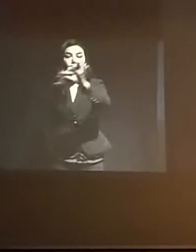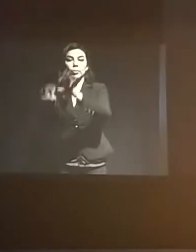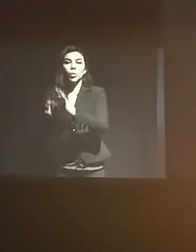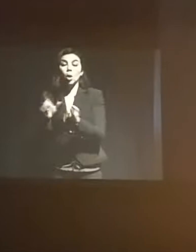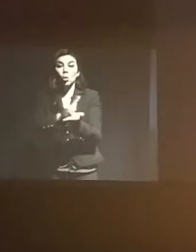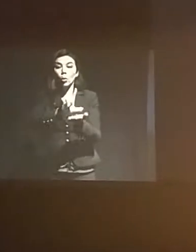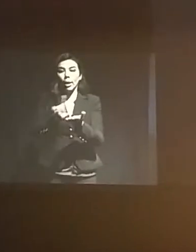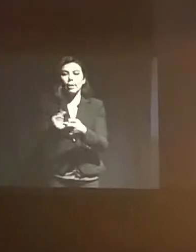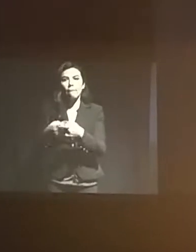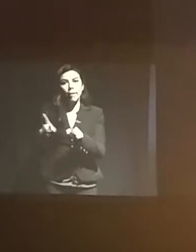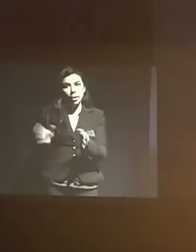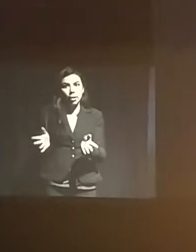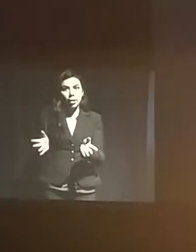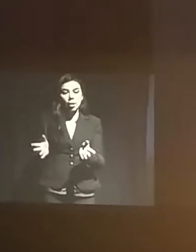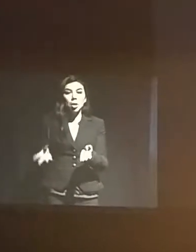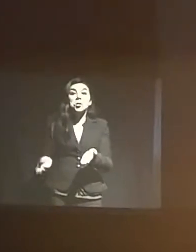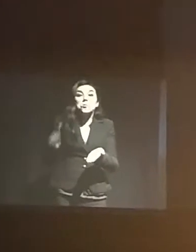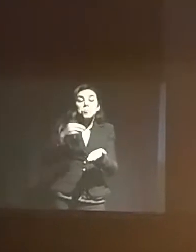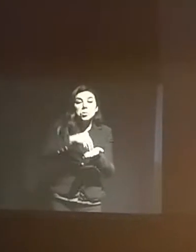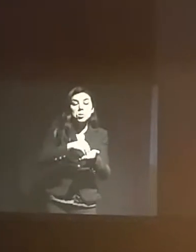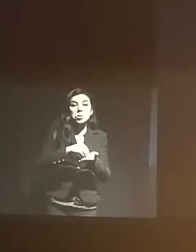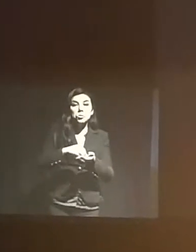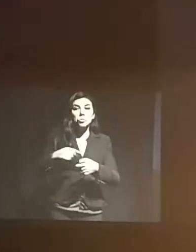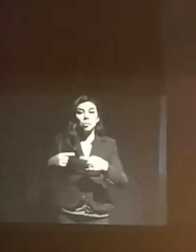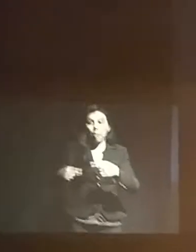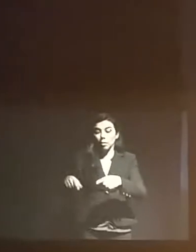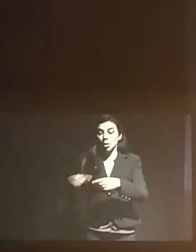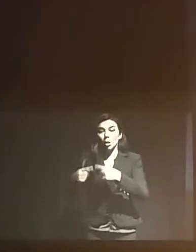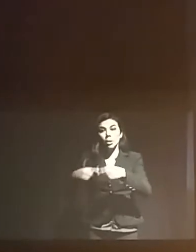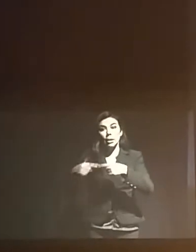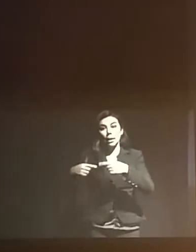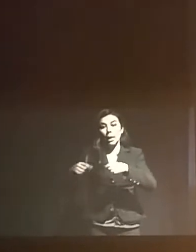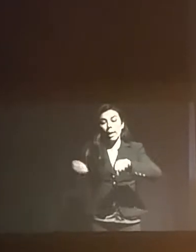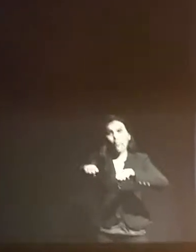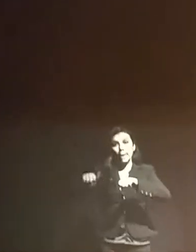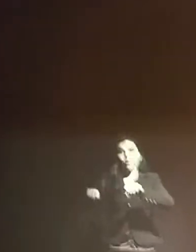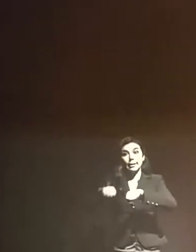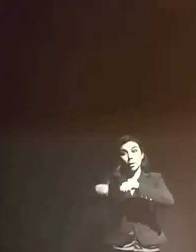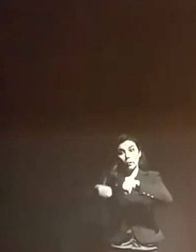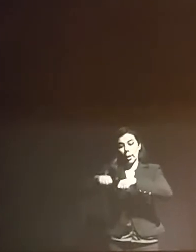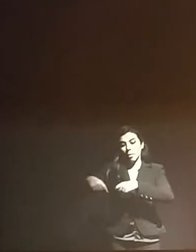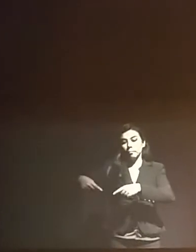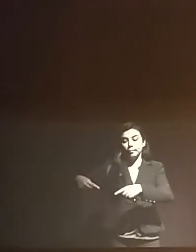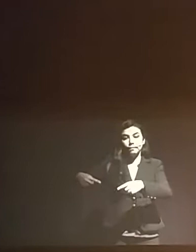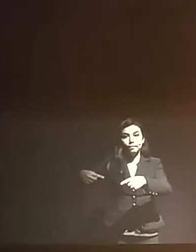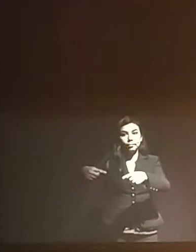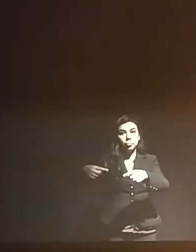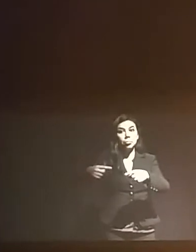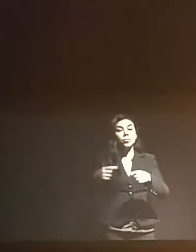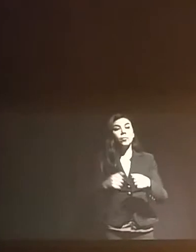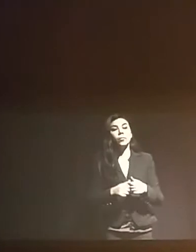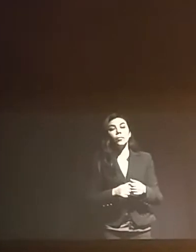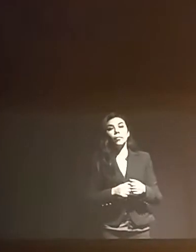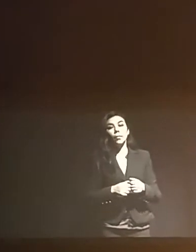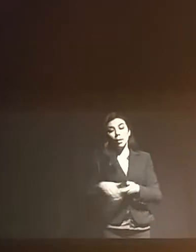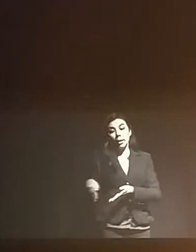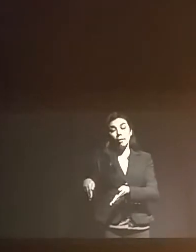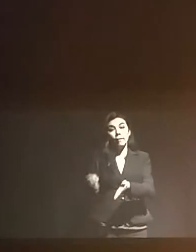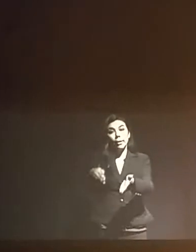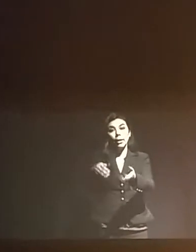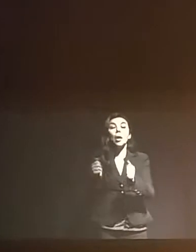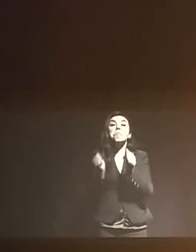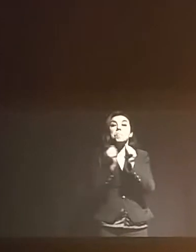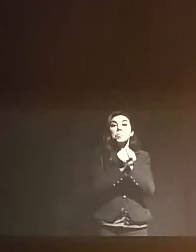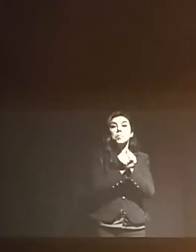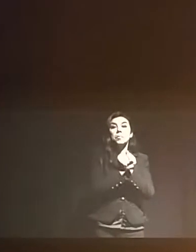¿cómo sumamos? O sea, si voy a hacer una ciclovía, entonces mi plan maestro de ciclovías debiese considerar que las veredas que van